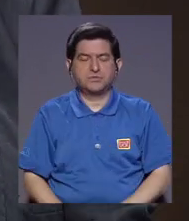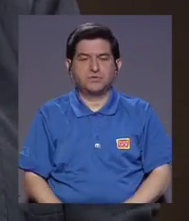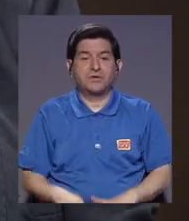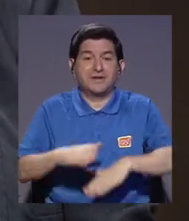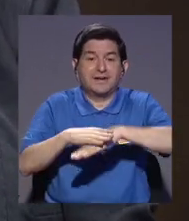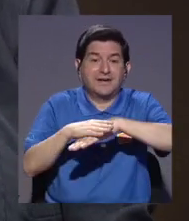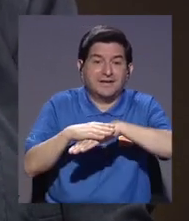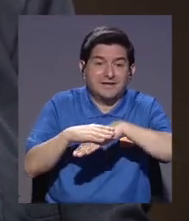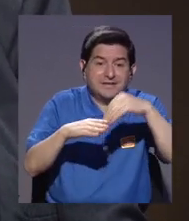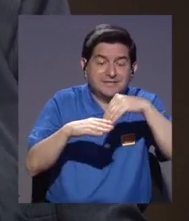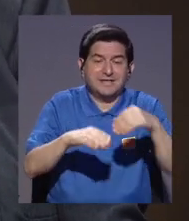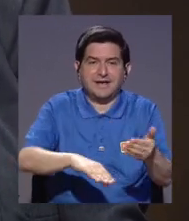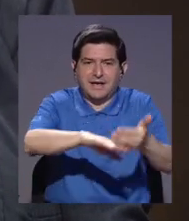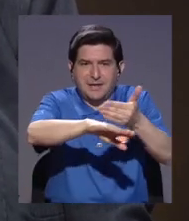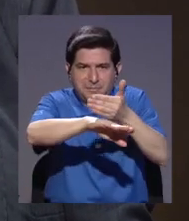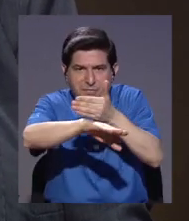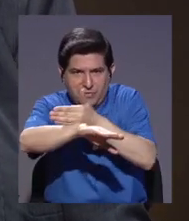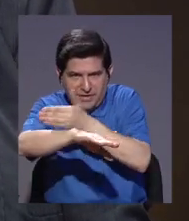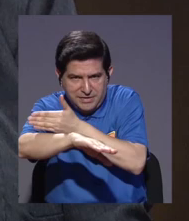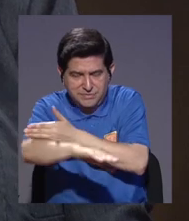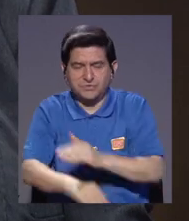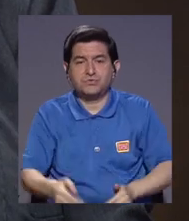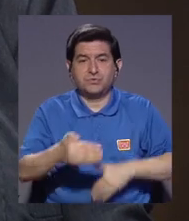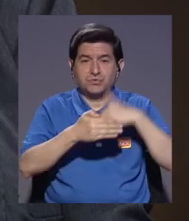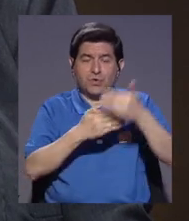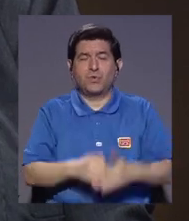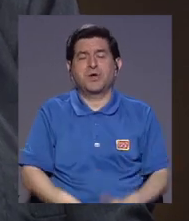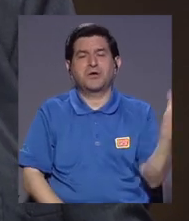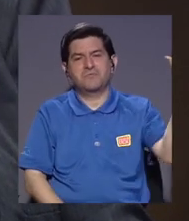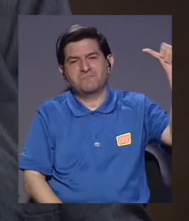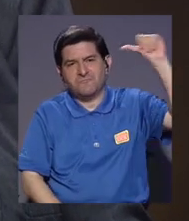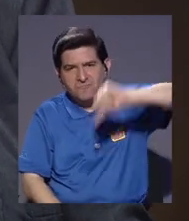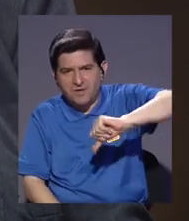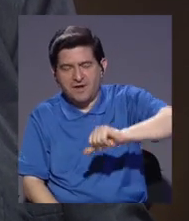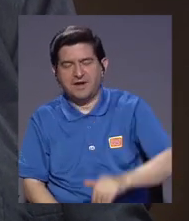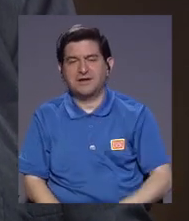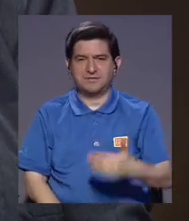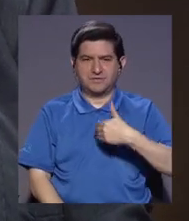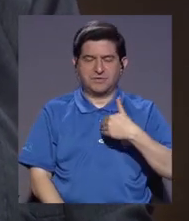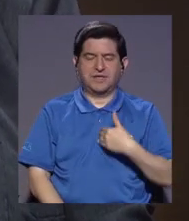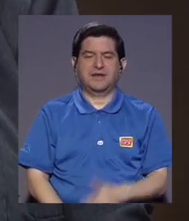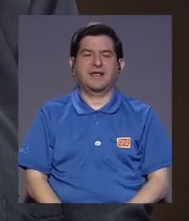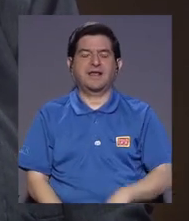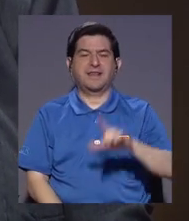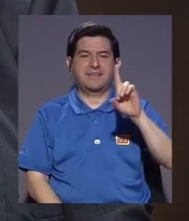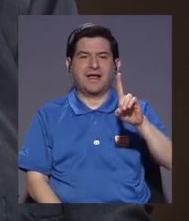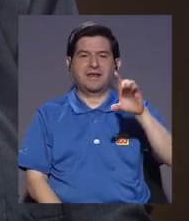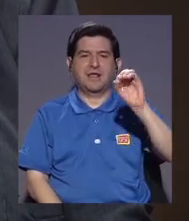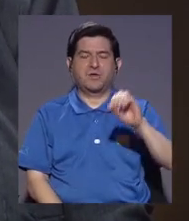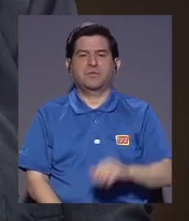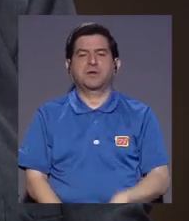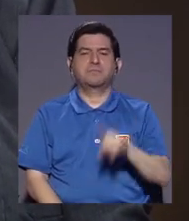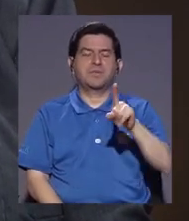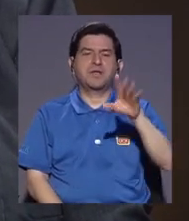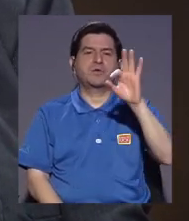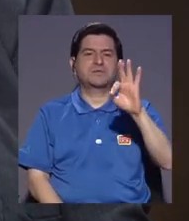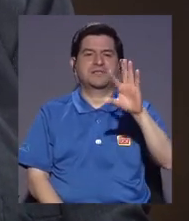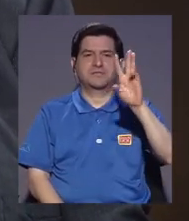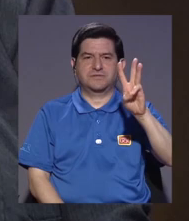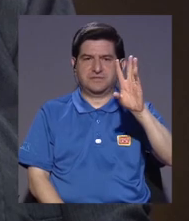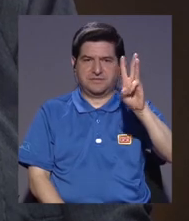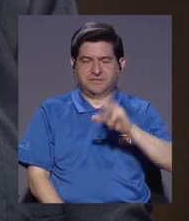que lo sacara adelante después del fracaso que había tenido daniel oduber en